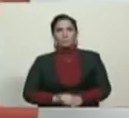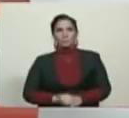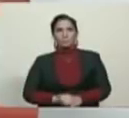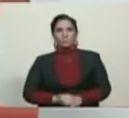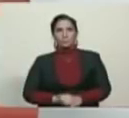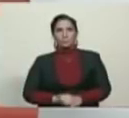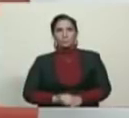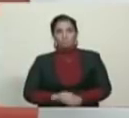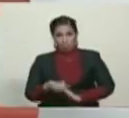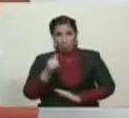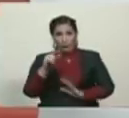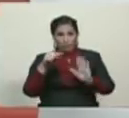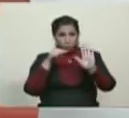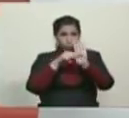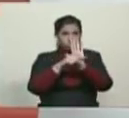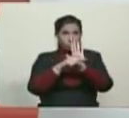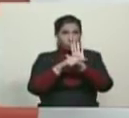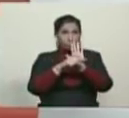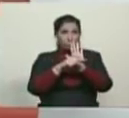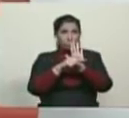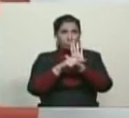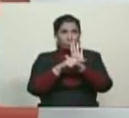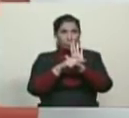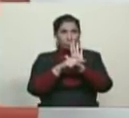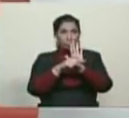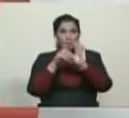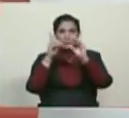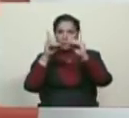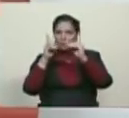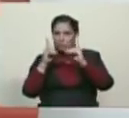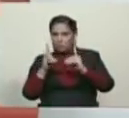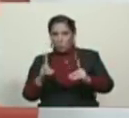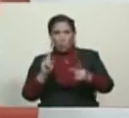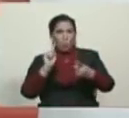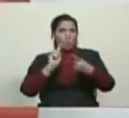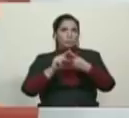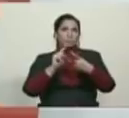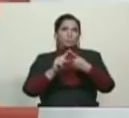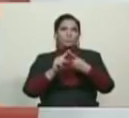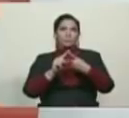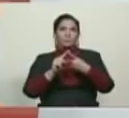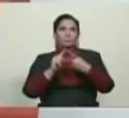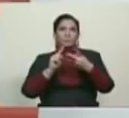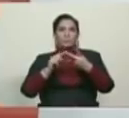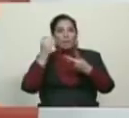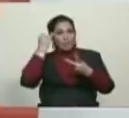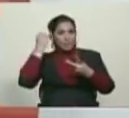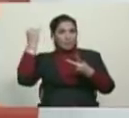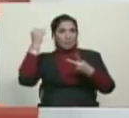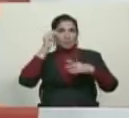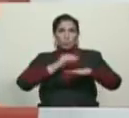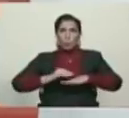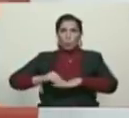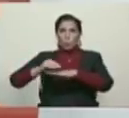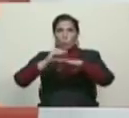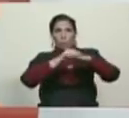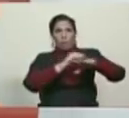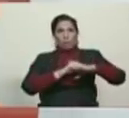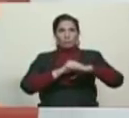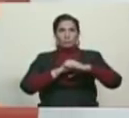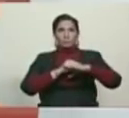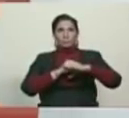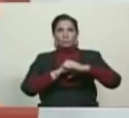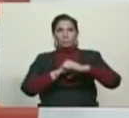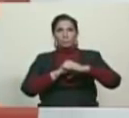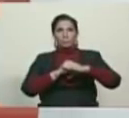Ahí está establecido que las decisiones, la iniciativa es como... Segundo párrafo del